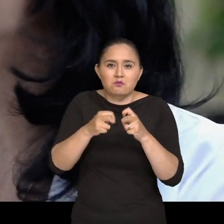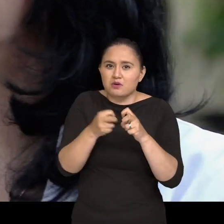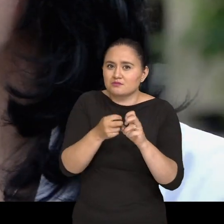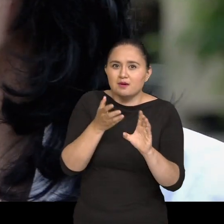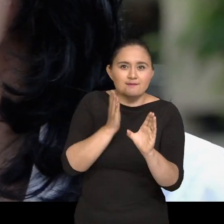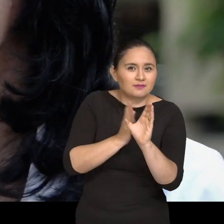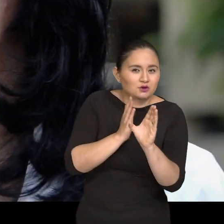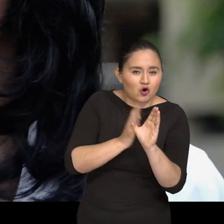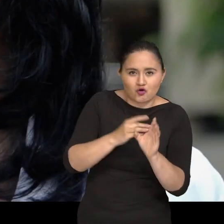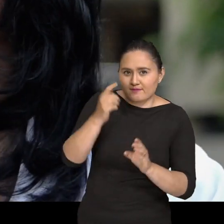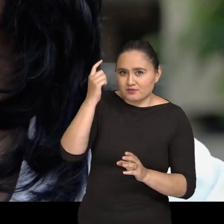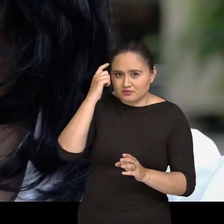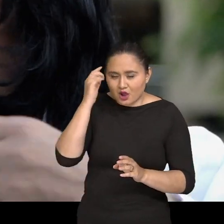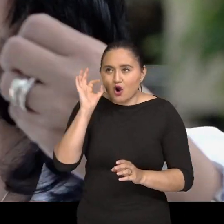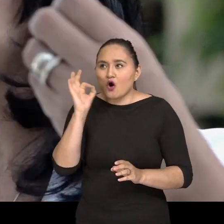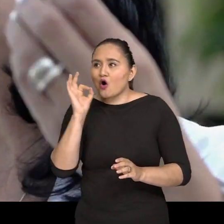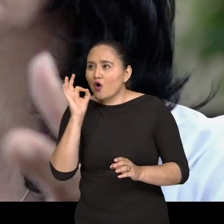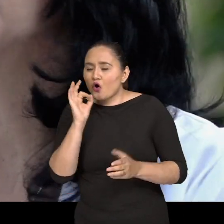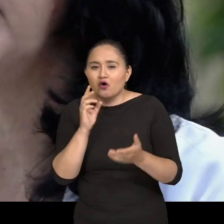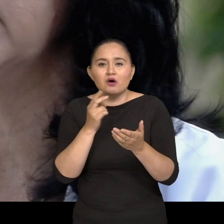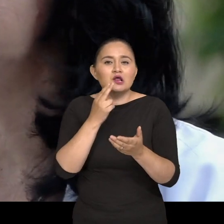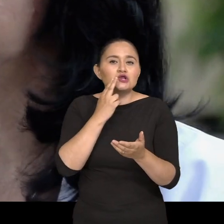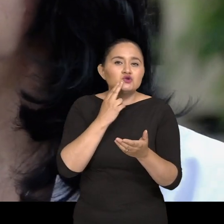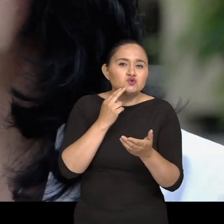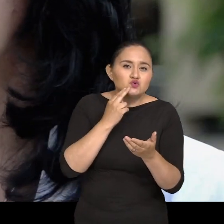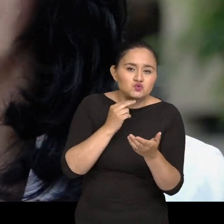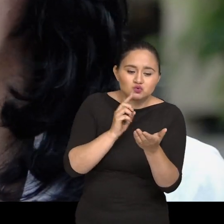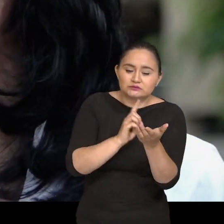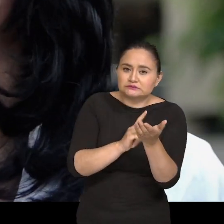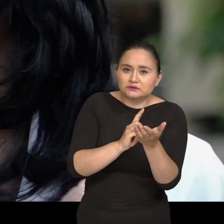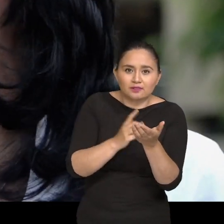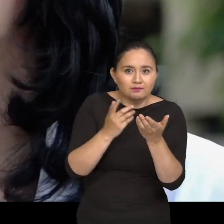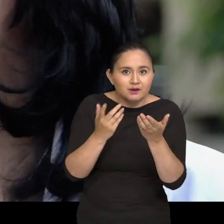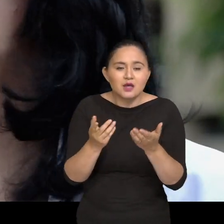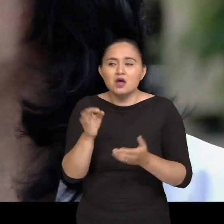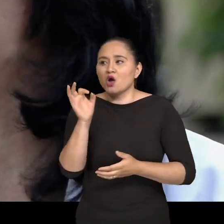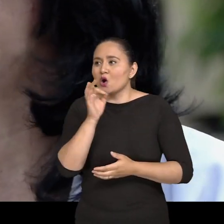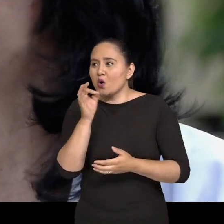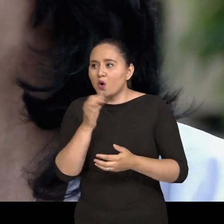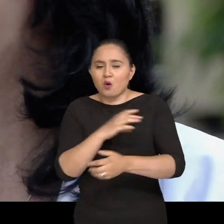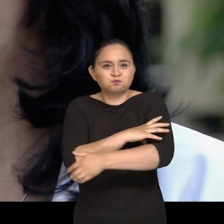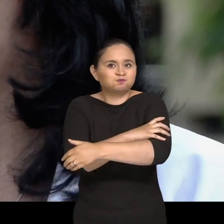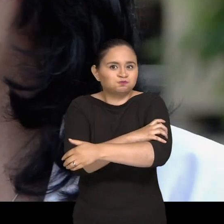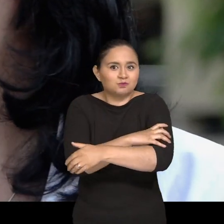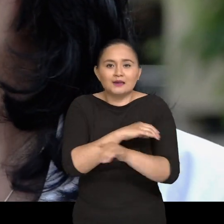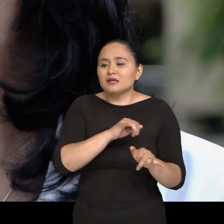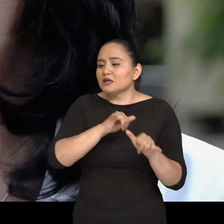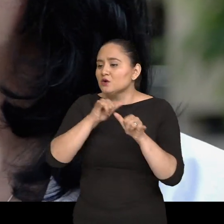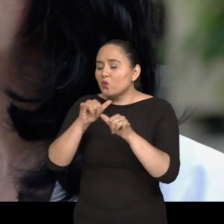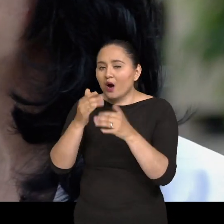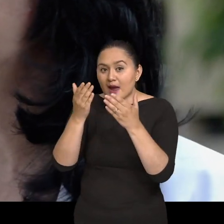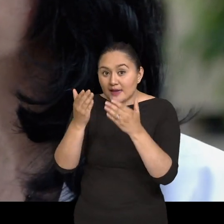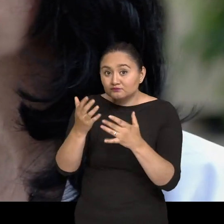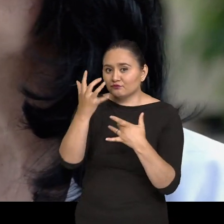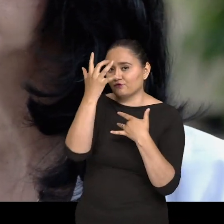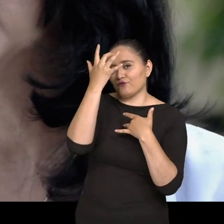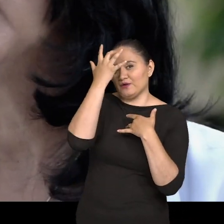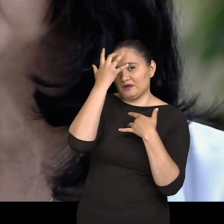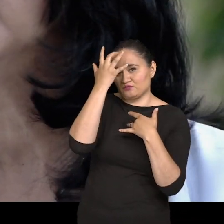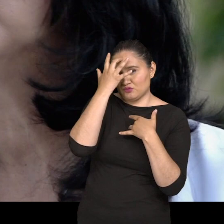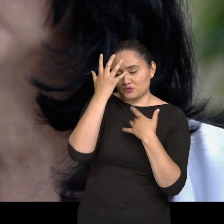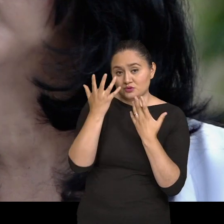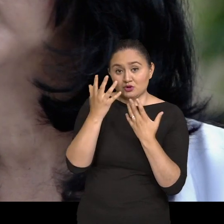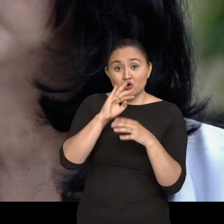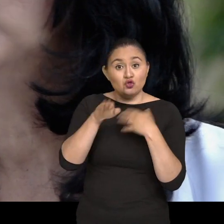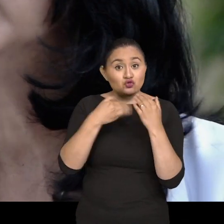una demencia como que se trataría a una diabetes mellitus como que estamos tratando en hipertensión arterial debe tener un